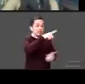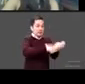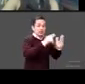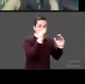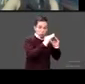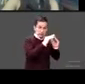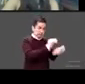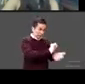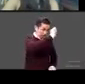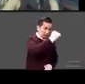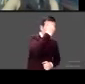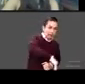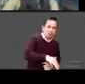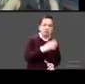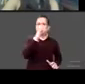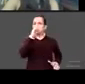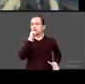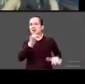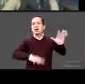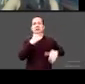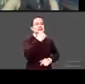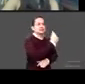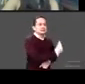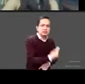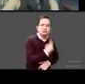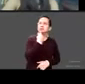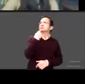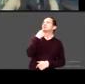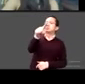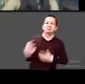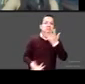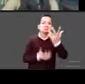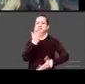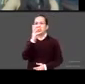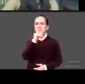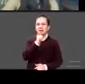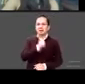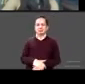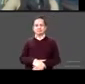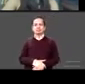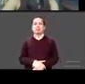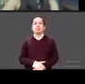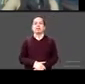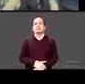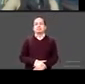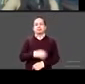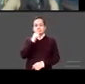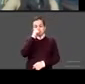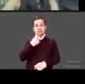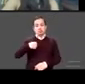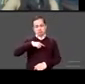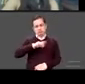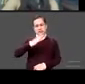de denunciar y reportar lo que ocurre en sus hogares. Por eso sabemos, pues, según las